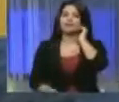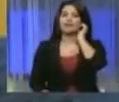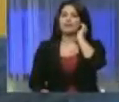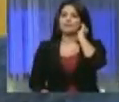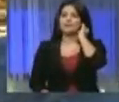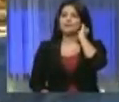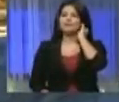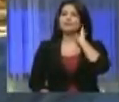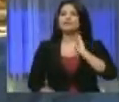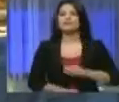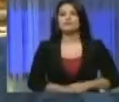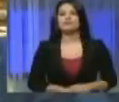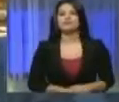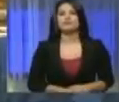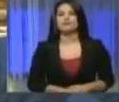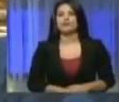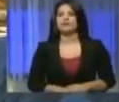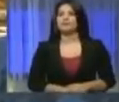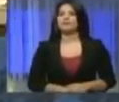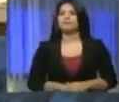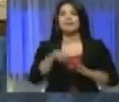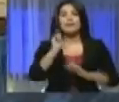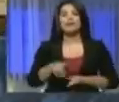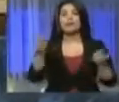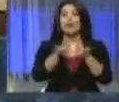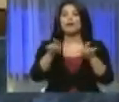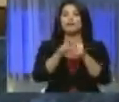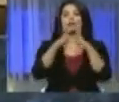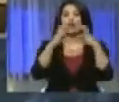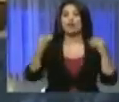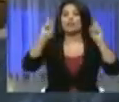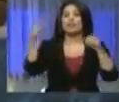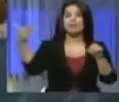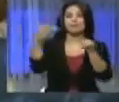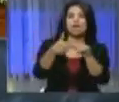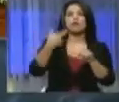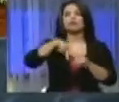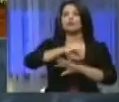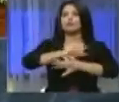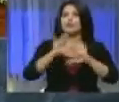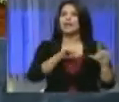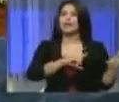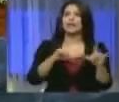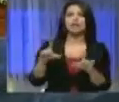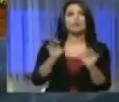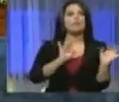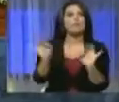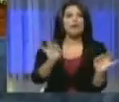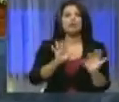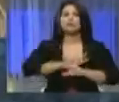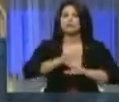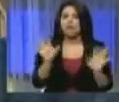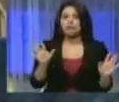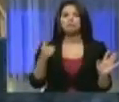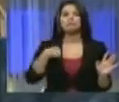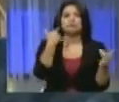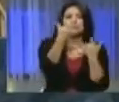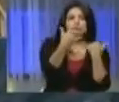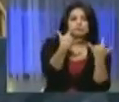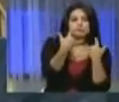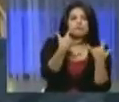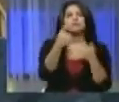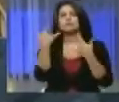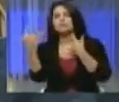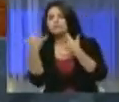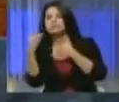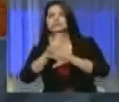que se vaya regularizando. El tema del combustible, eso estamos listos ya. Están haciéndose las coordinaciones.